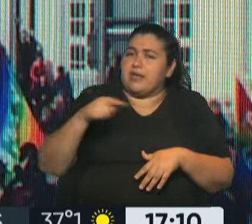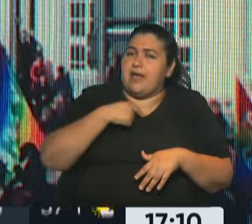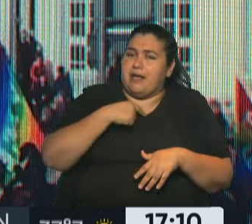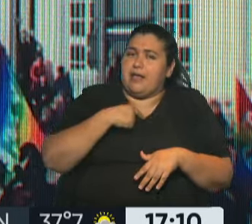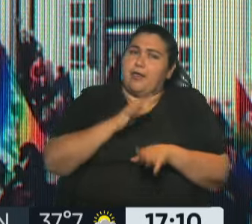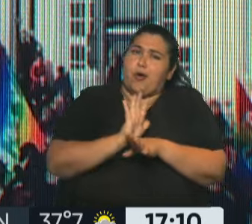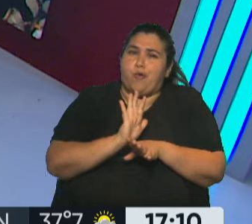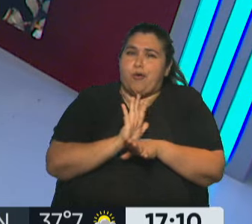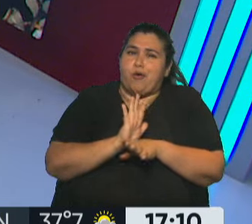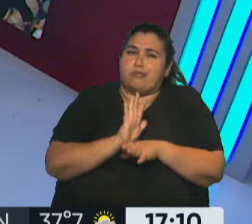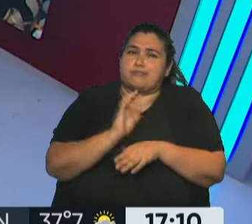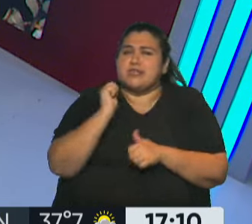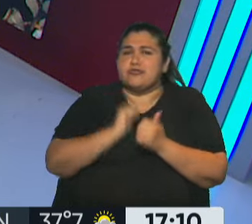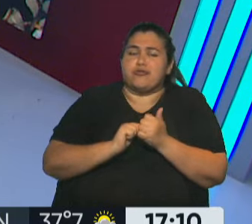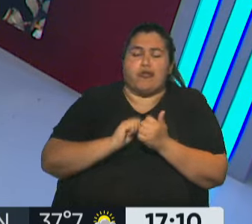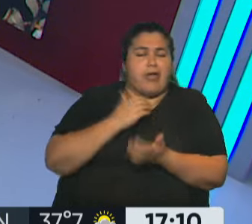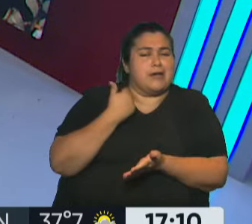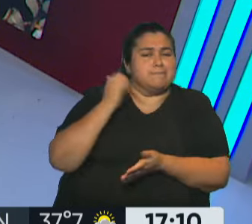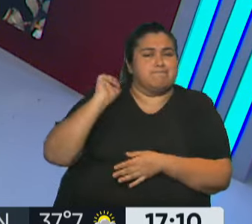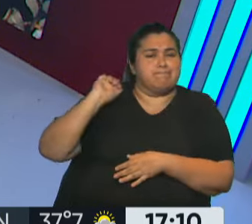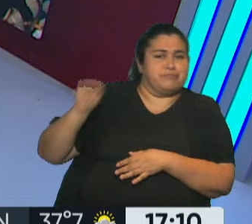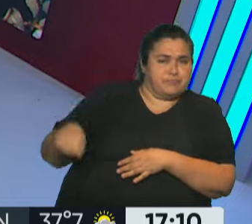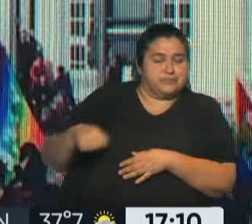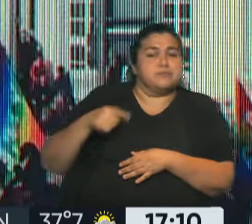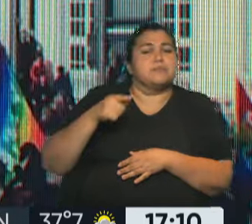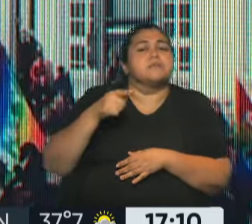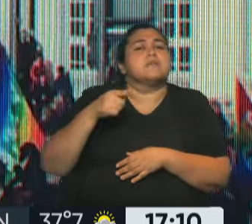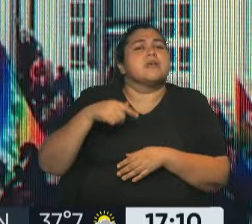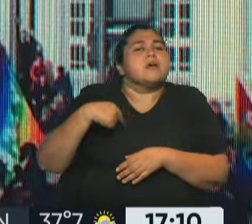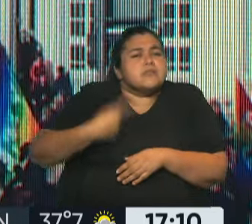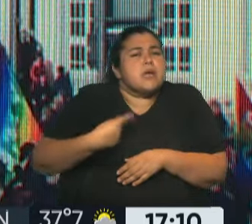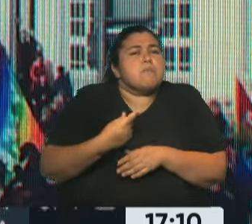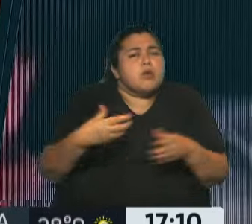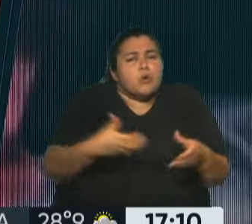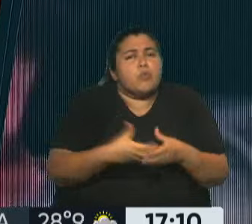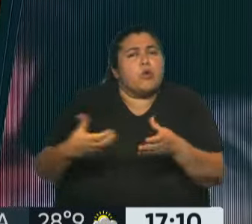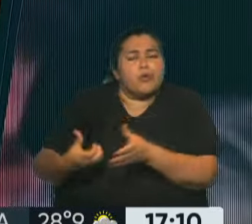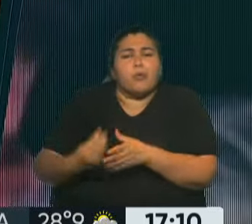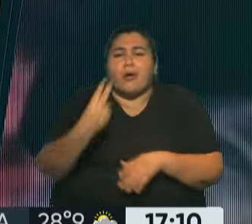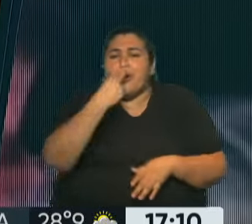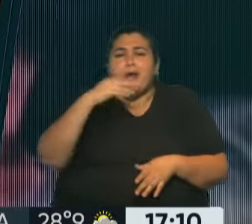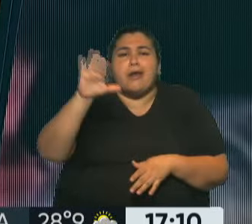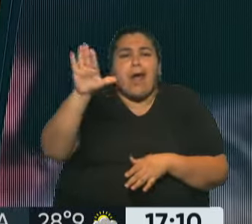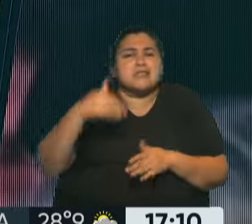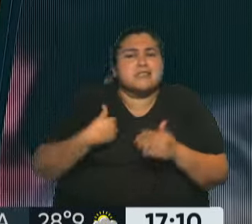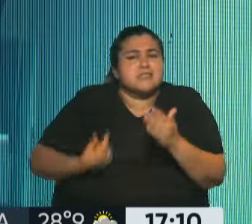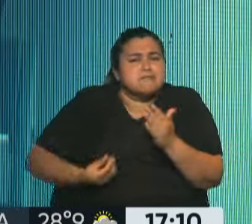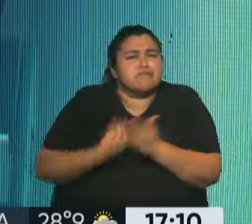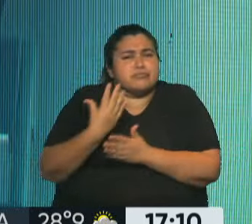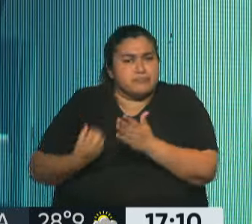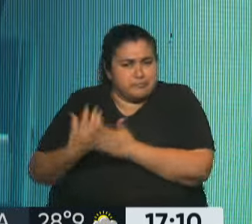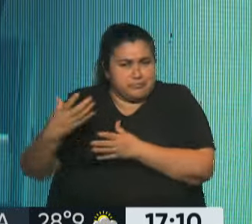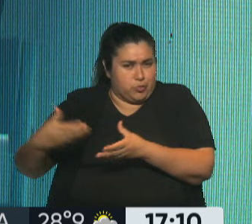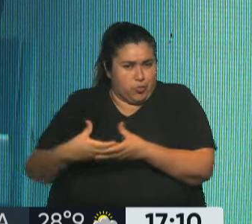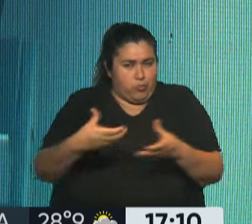pasado. Ahora, estos partidos que aparecen, que siempre aparecen, neonazis, aunque normalmente aparecían fuera de Alemania, ¿no? Con